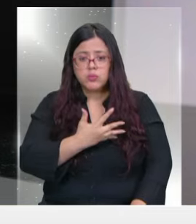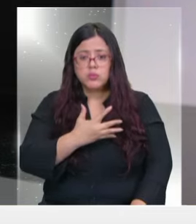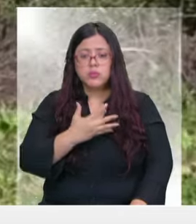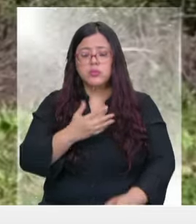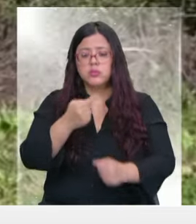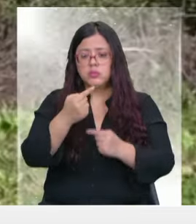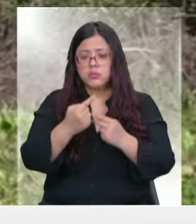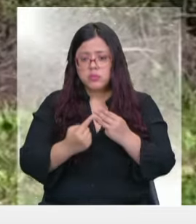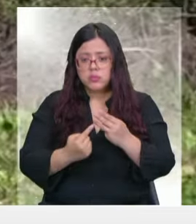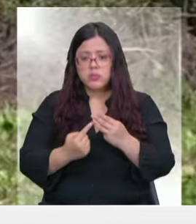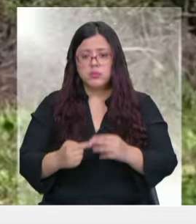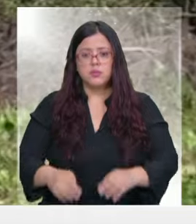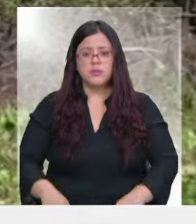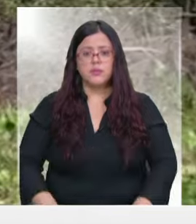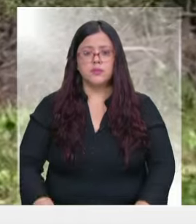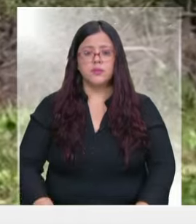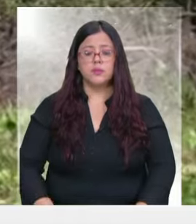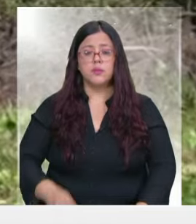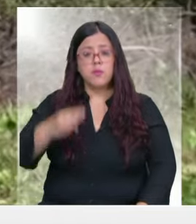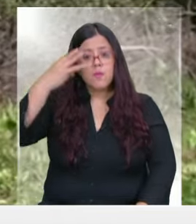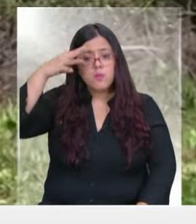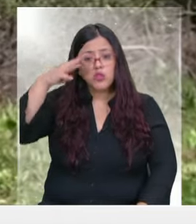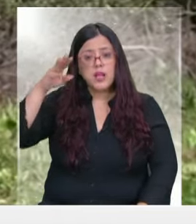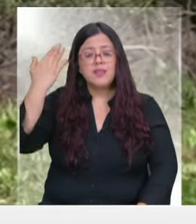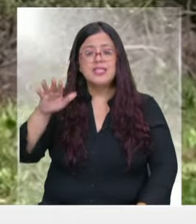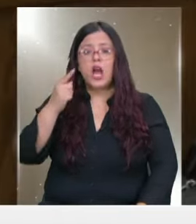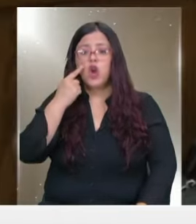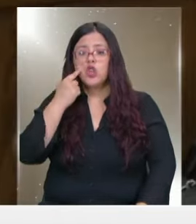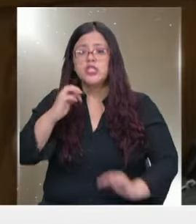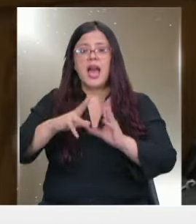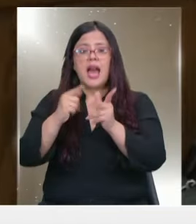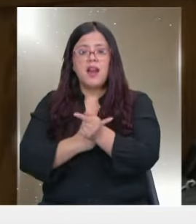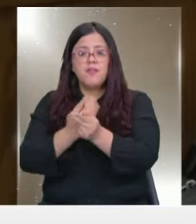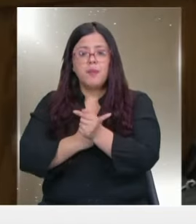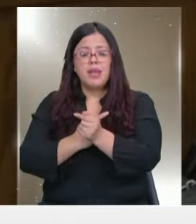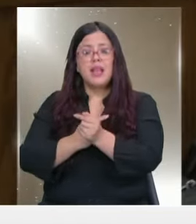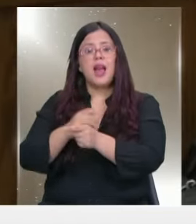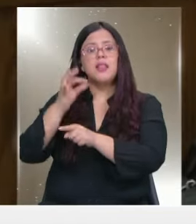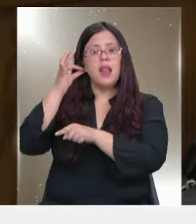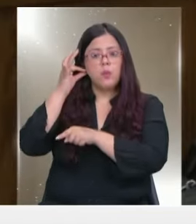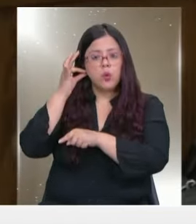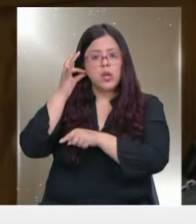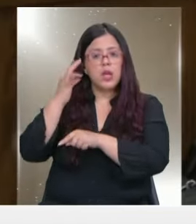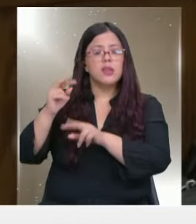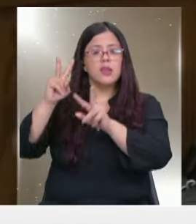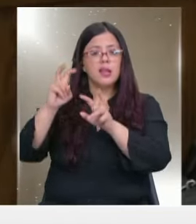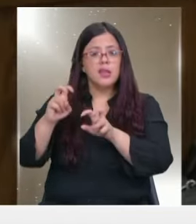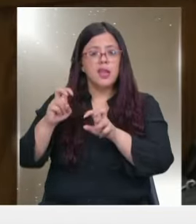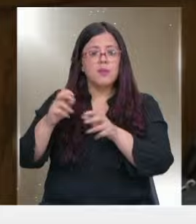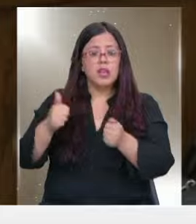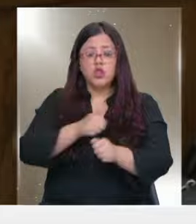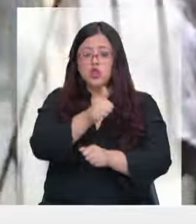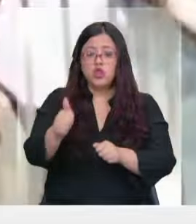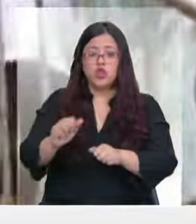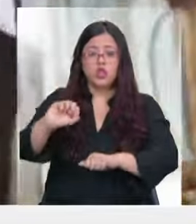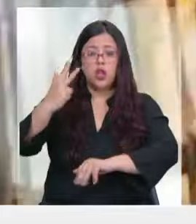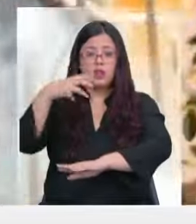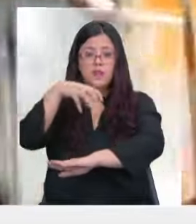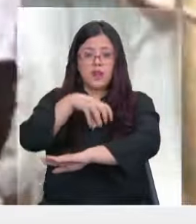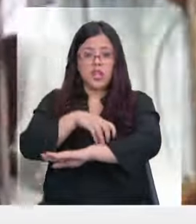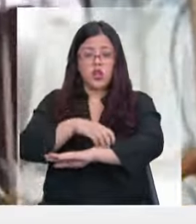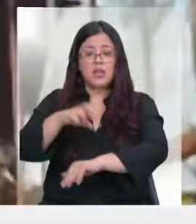chinchorreras. Manuel Monsalve ya conocía a la familia de la denunciante. Más allá de ser todos de la octava región, el